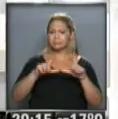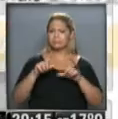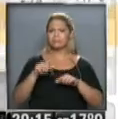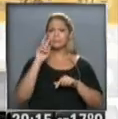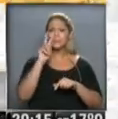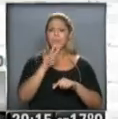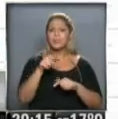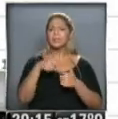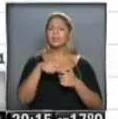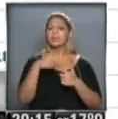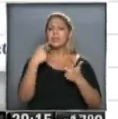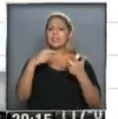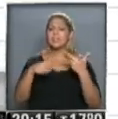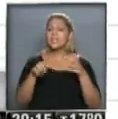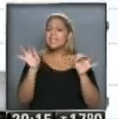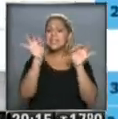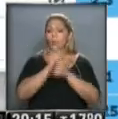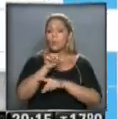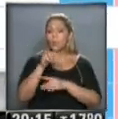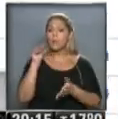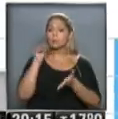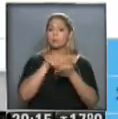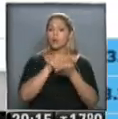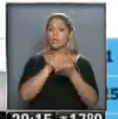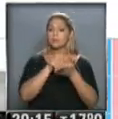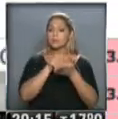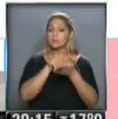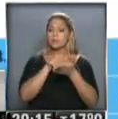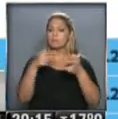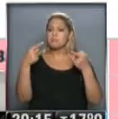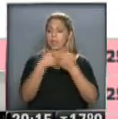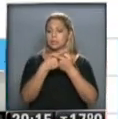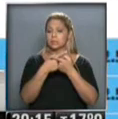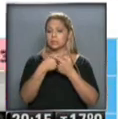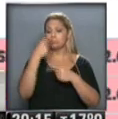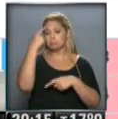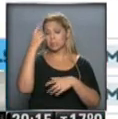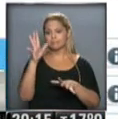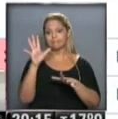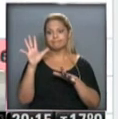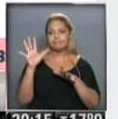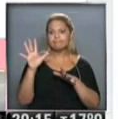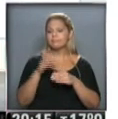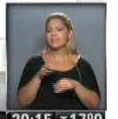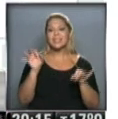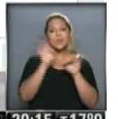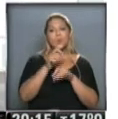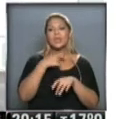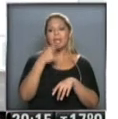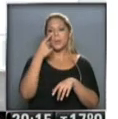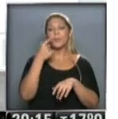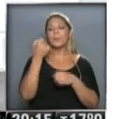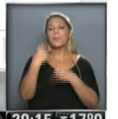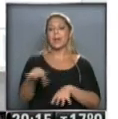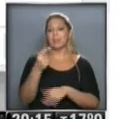Power, Bet365, en ninguna está este partido para jugar. Imagínense si hay suspicacias o no, que nadie quiere perder plata.